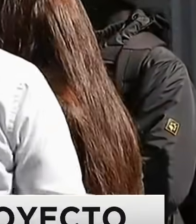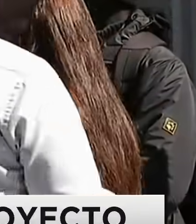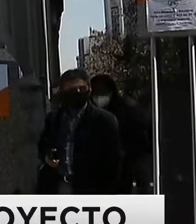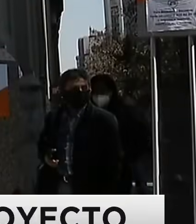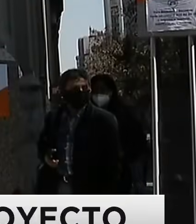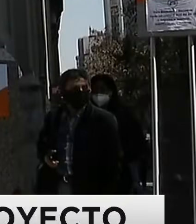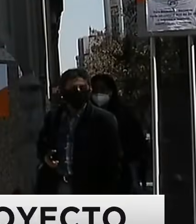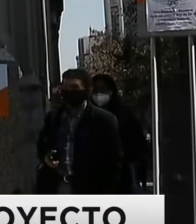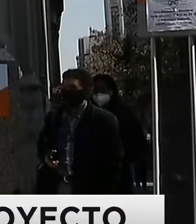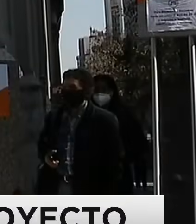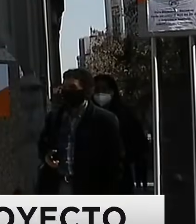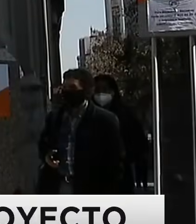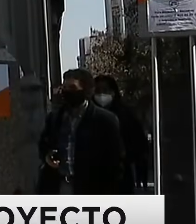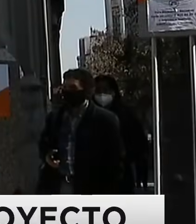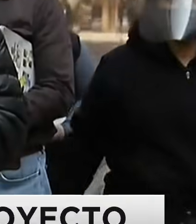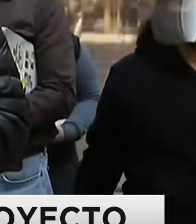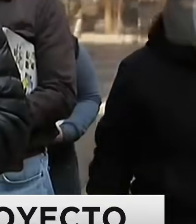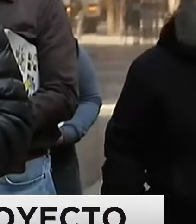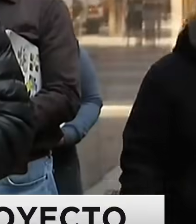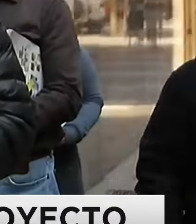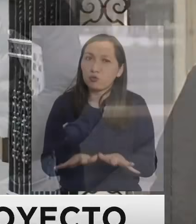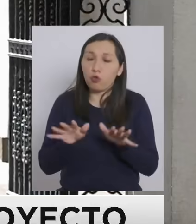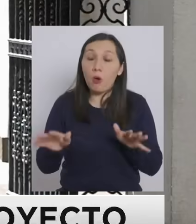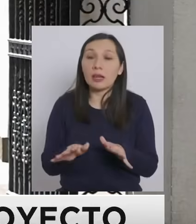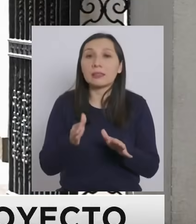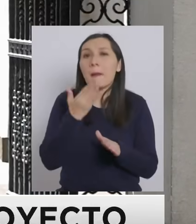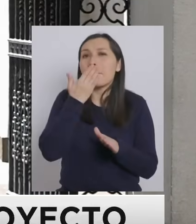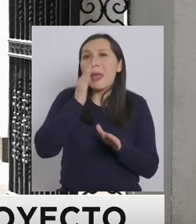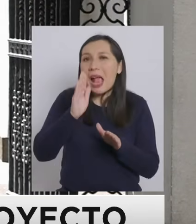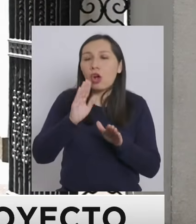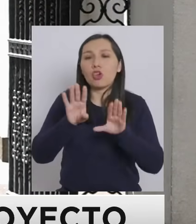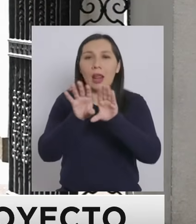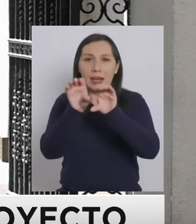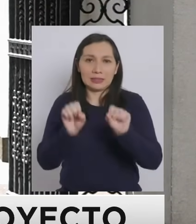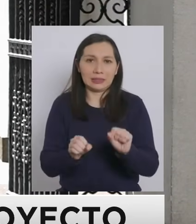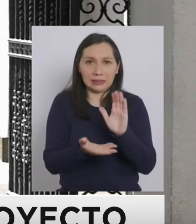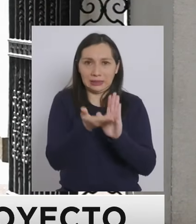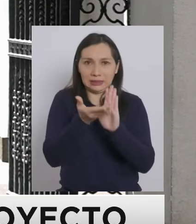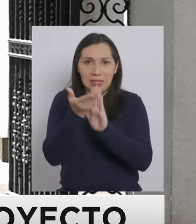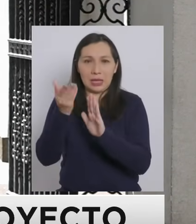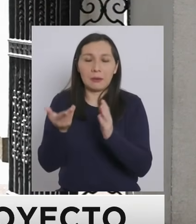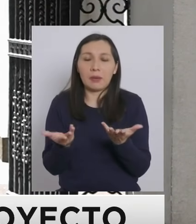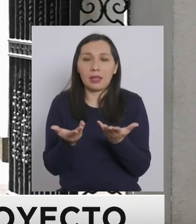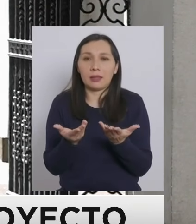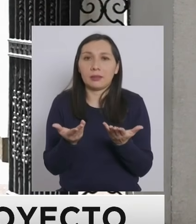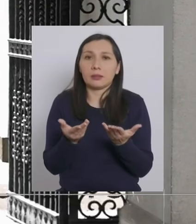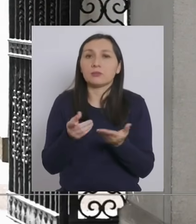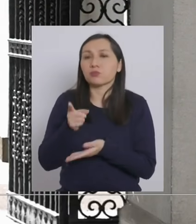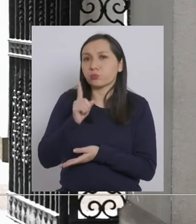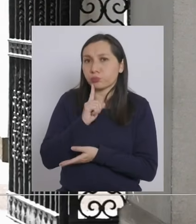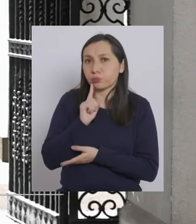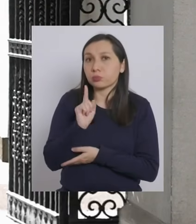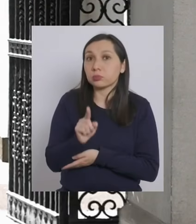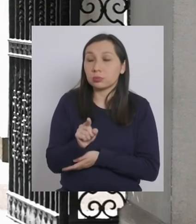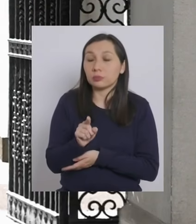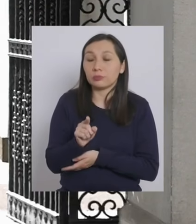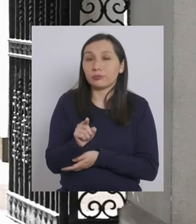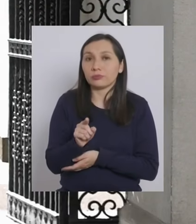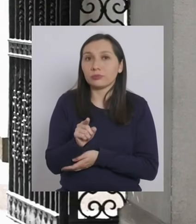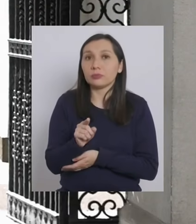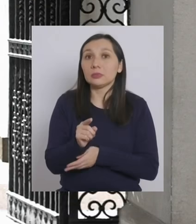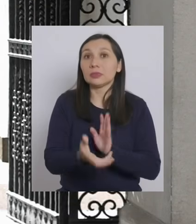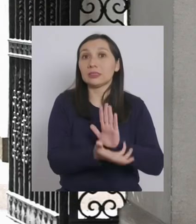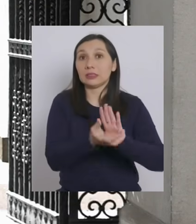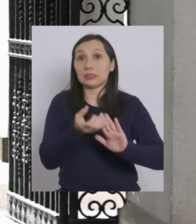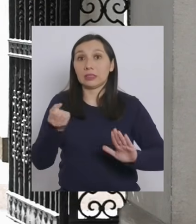y también el reintegro de ellos. Mejorar un sistema que tiene de